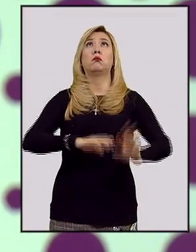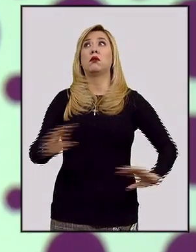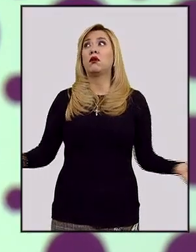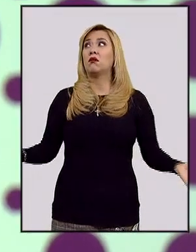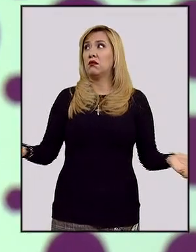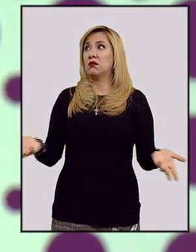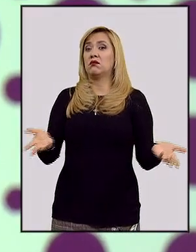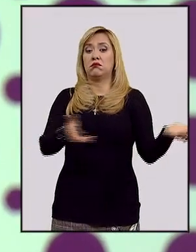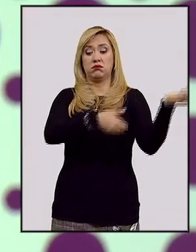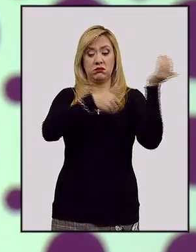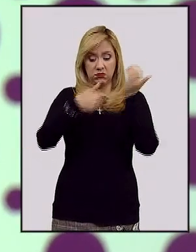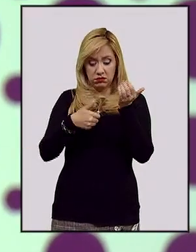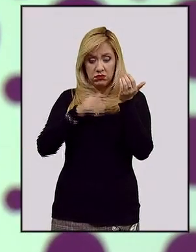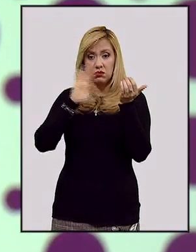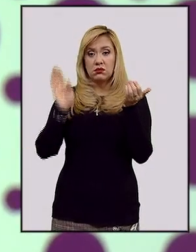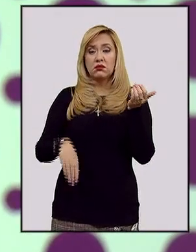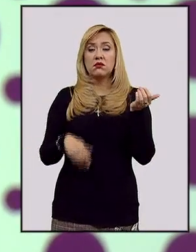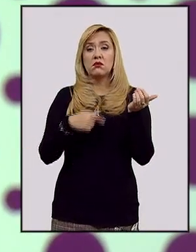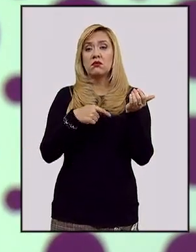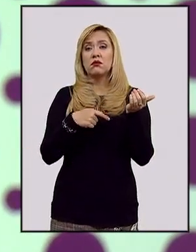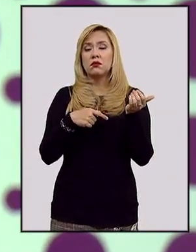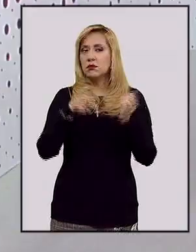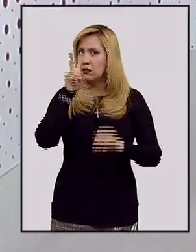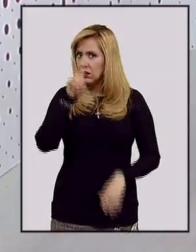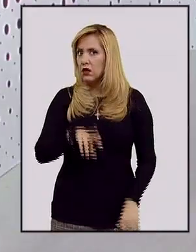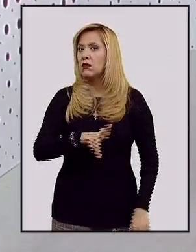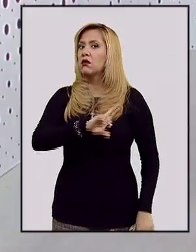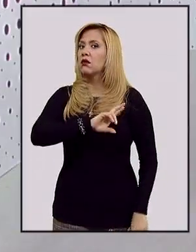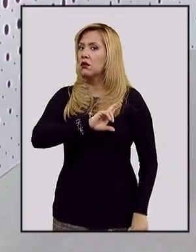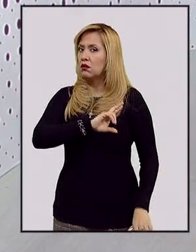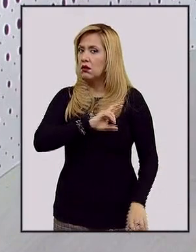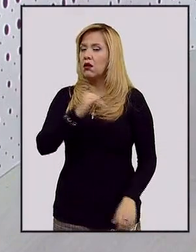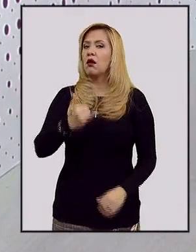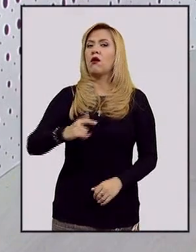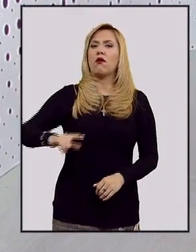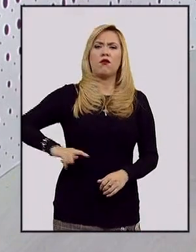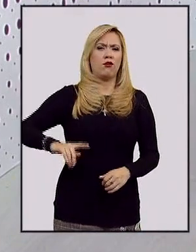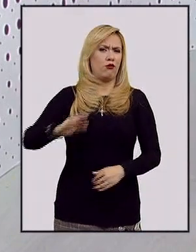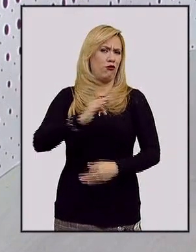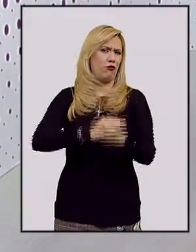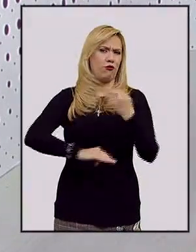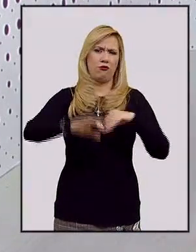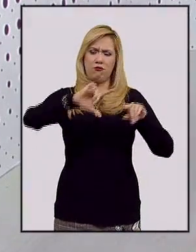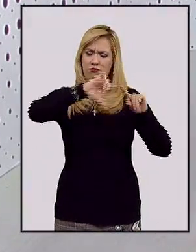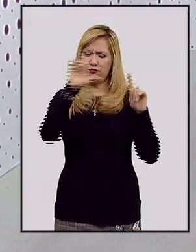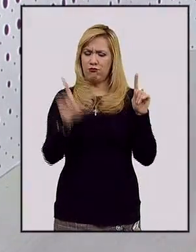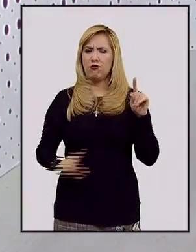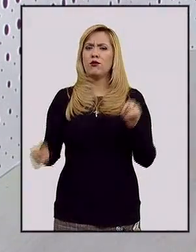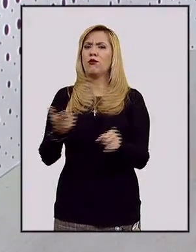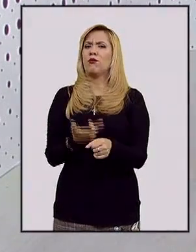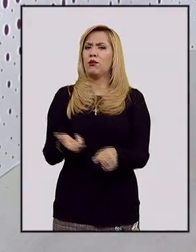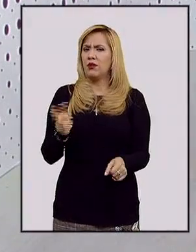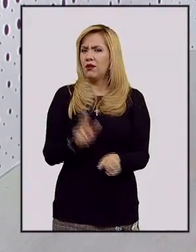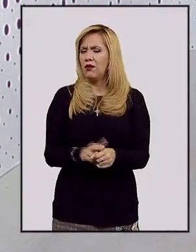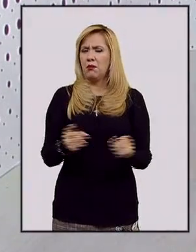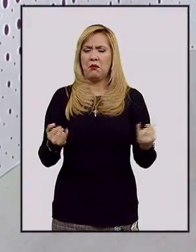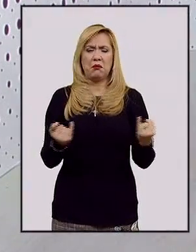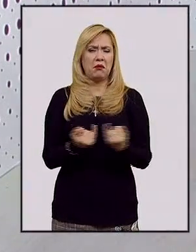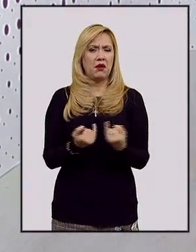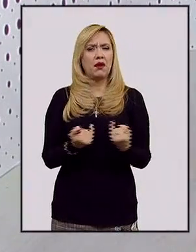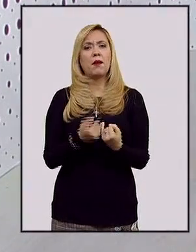que sucede en los hospitales privados y públicos en todo el país. pero nos decías también hace un momento que